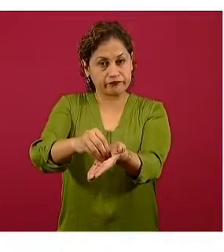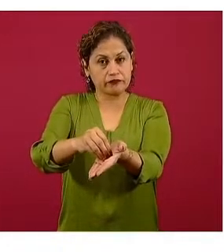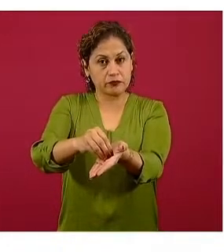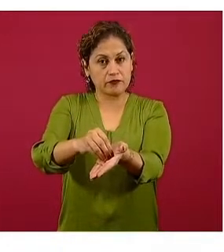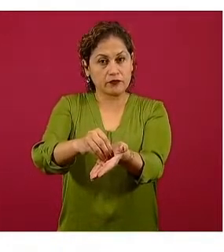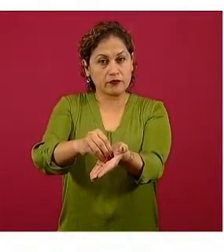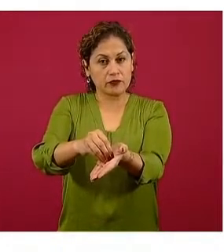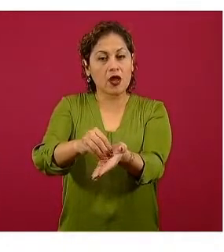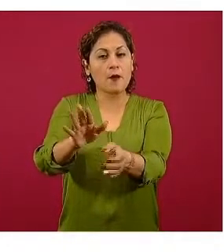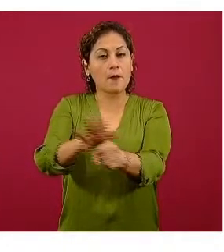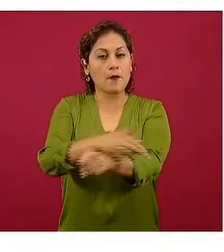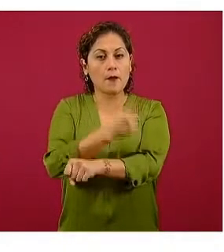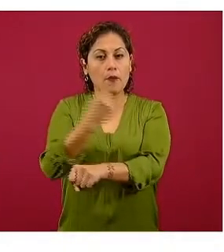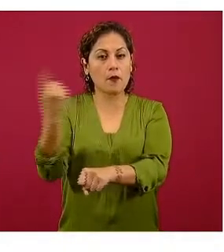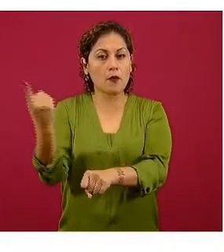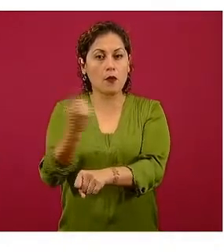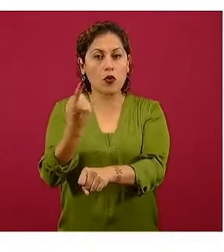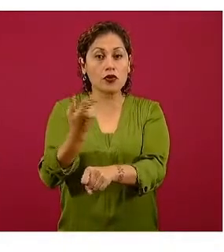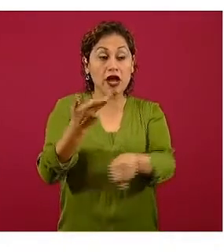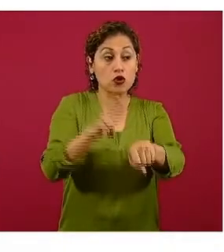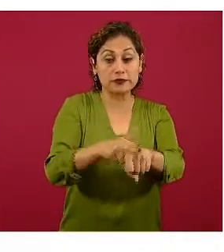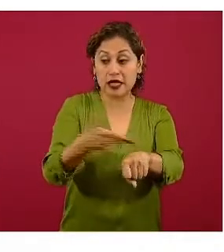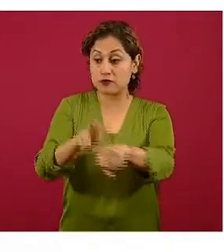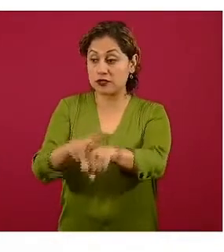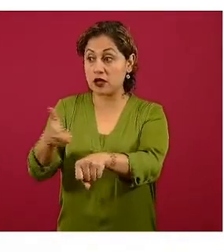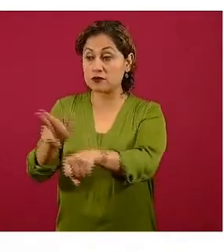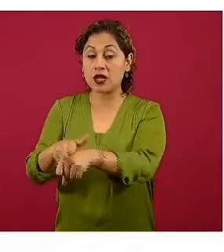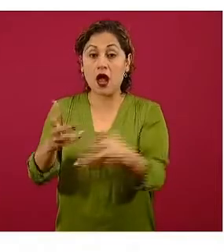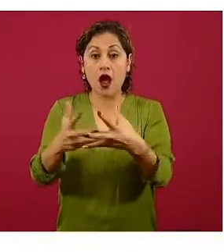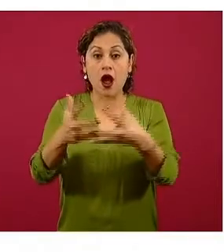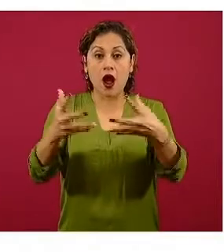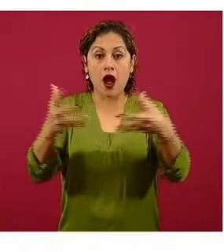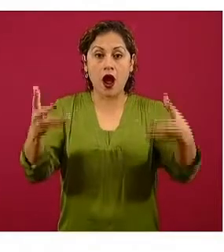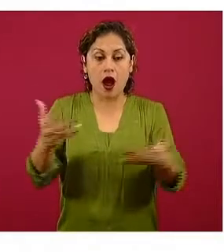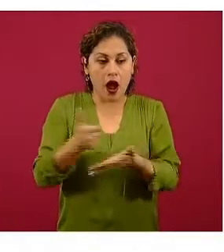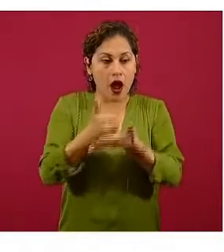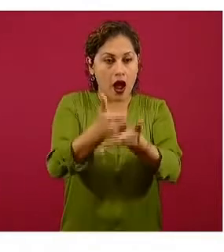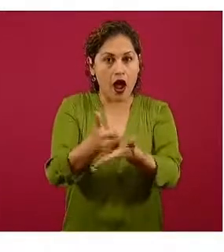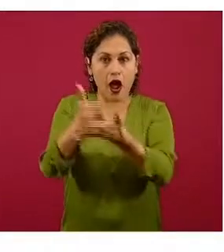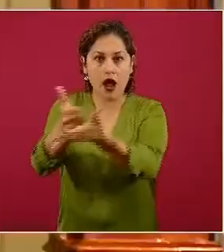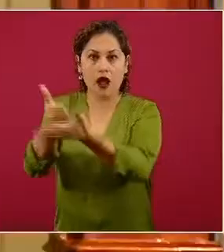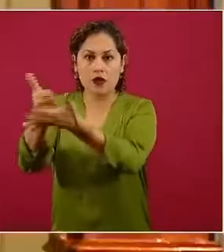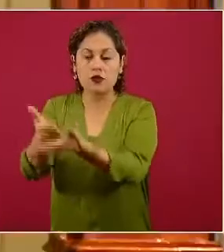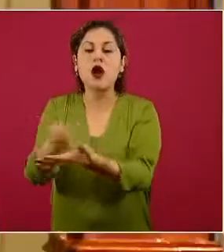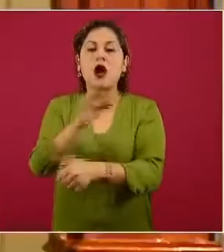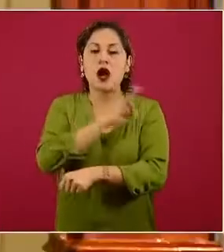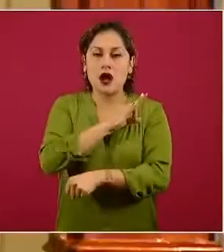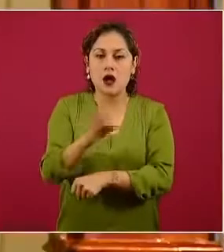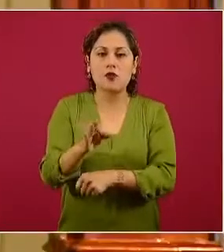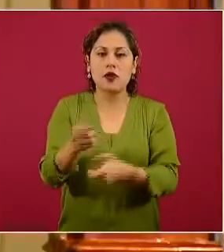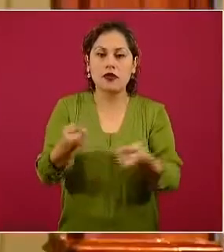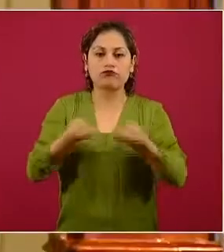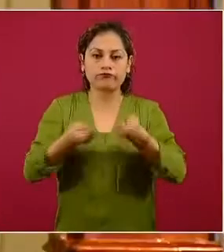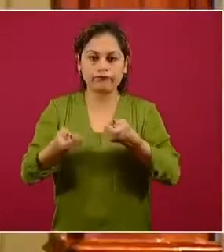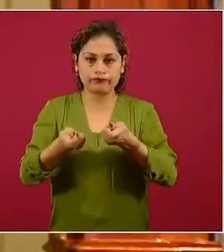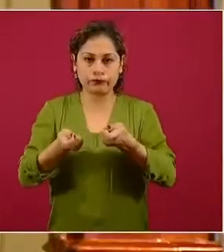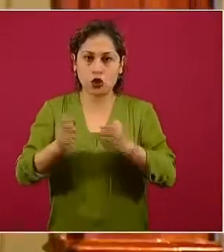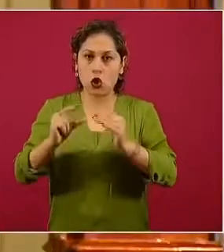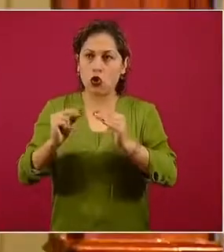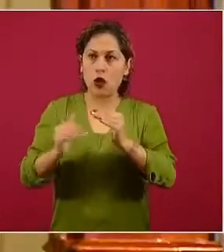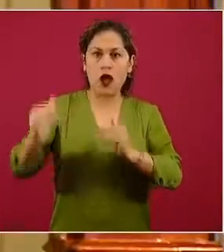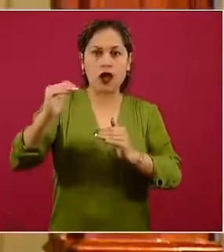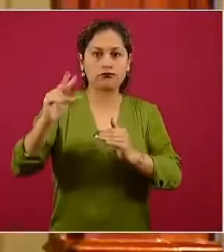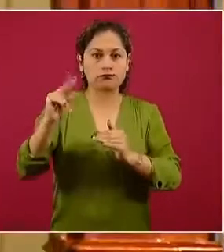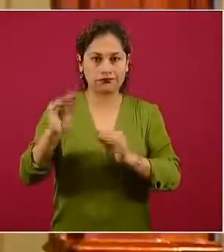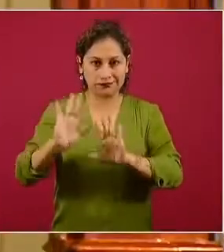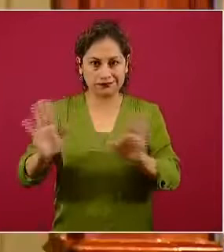la velocidad de la reconversión y la expansión ha permitido estar día con día sumando camas, sumando disponibilidad, también para